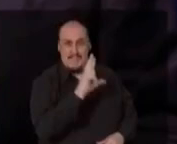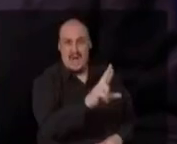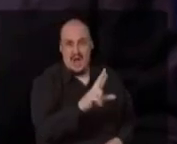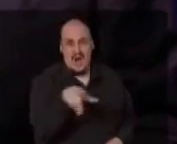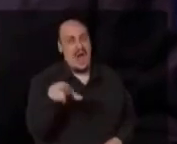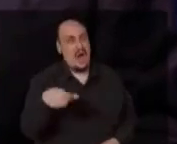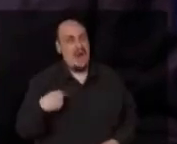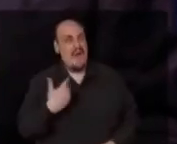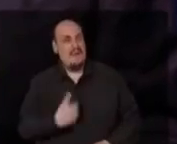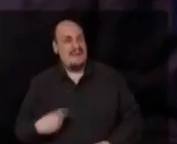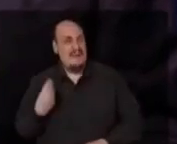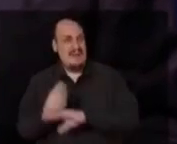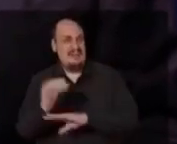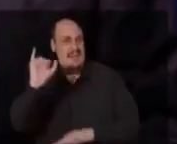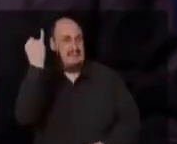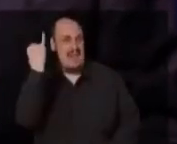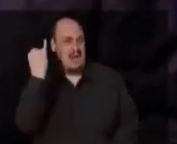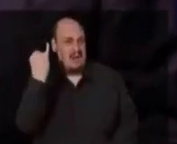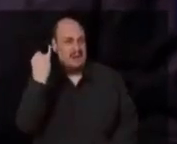dos personas